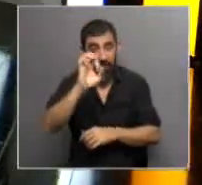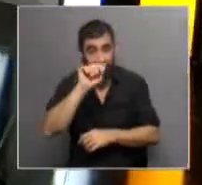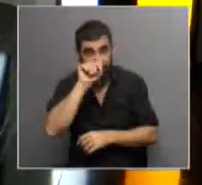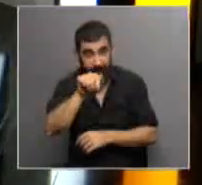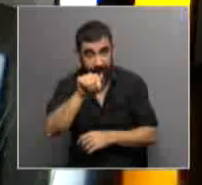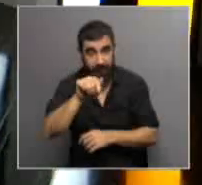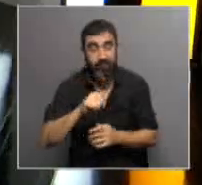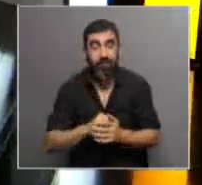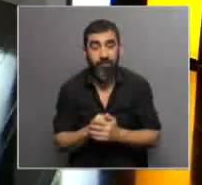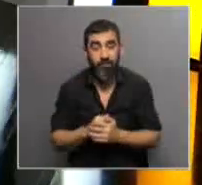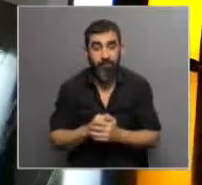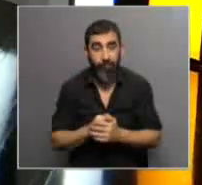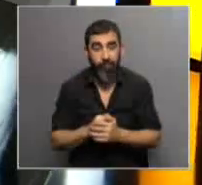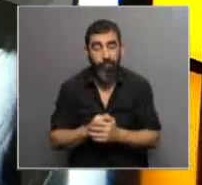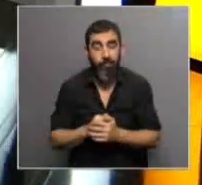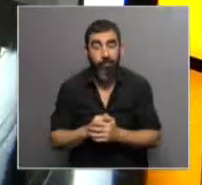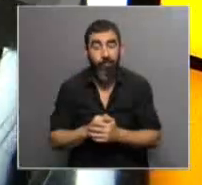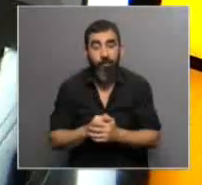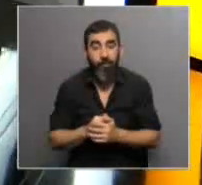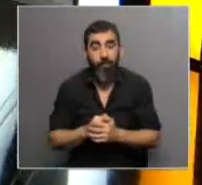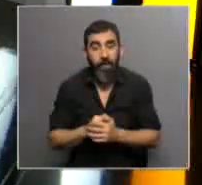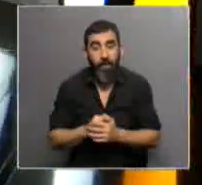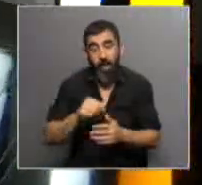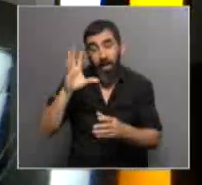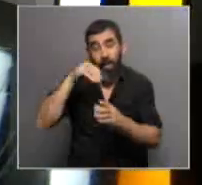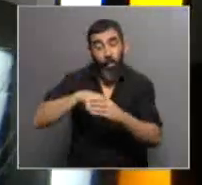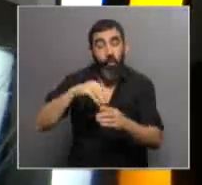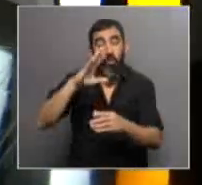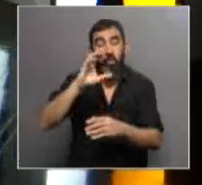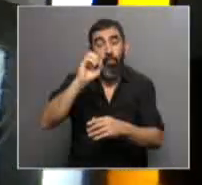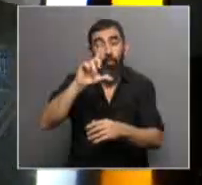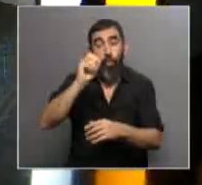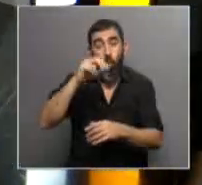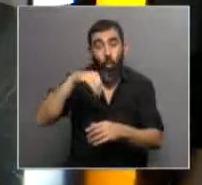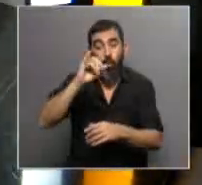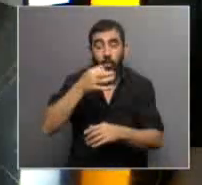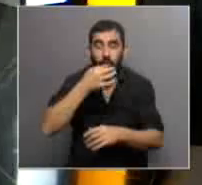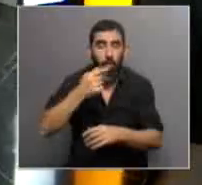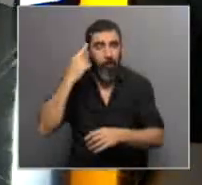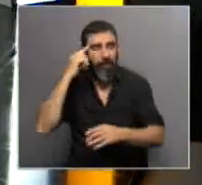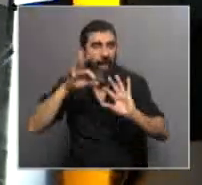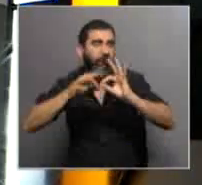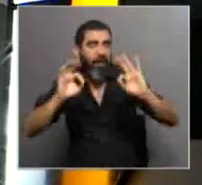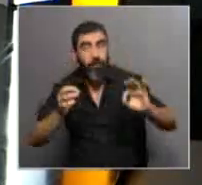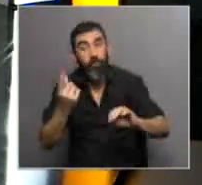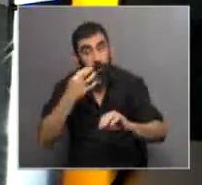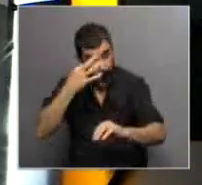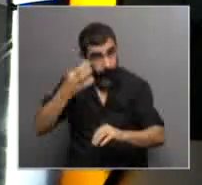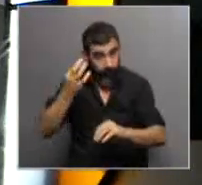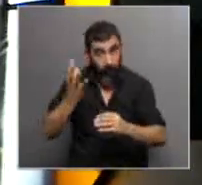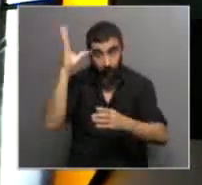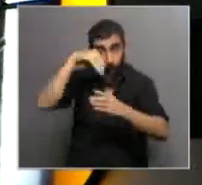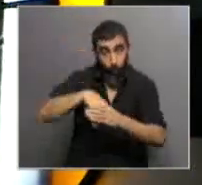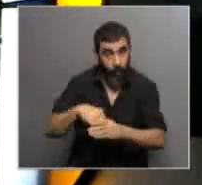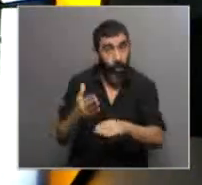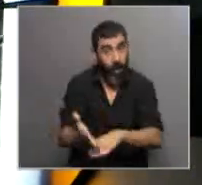nosotros decía de que baliza formaba parte del polonio y yo pensé que han dicho no no no formaba parte del polo no